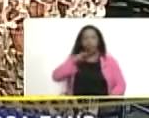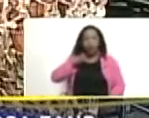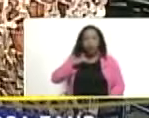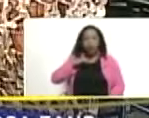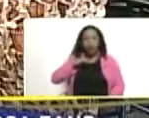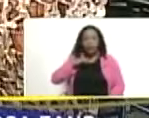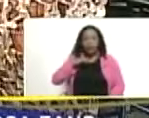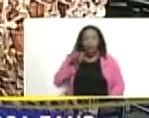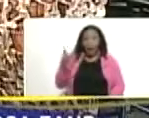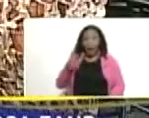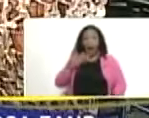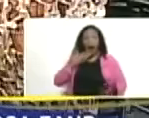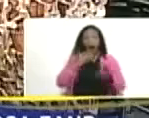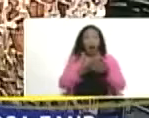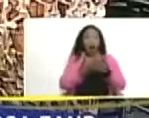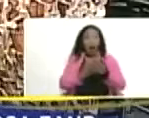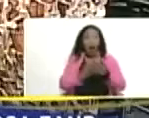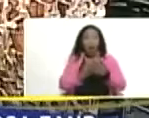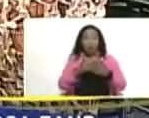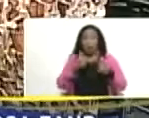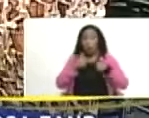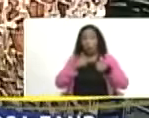No exigía nada que no podía dar.